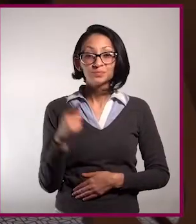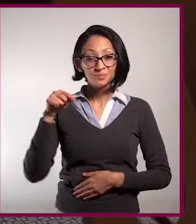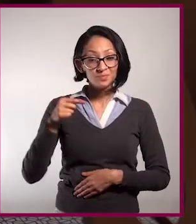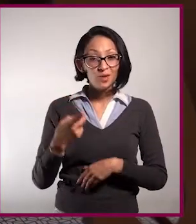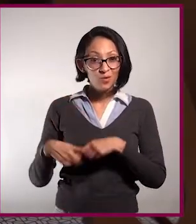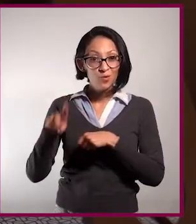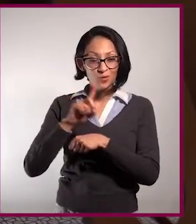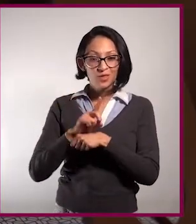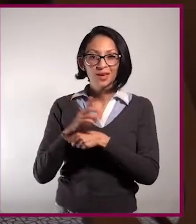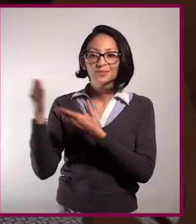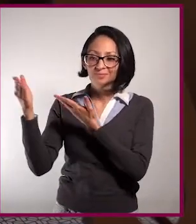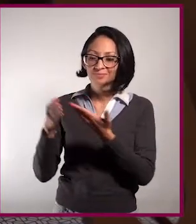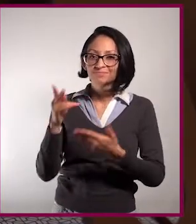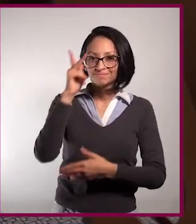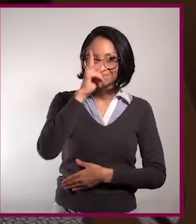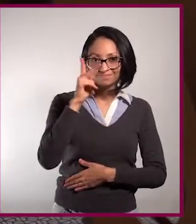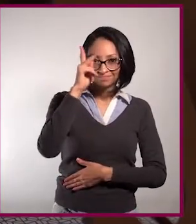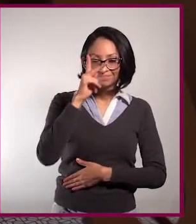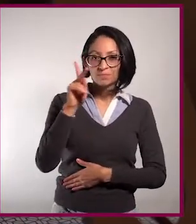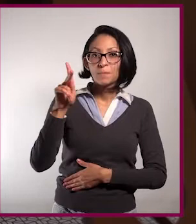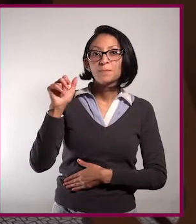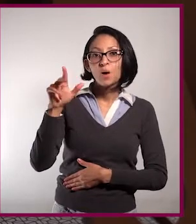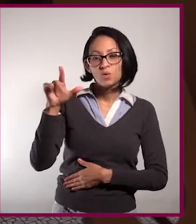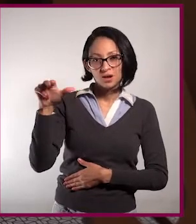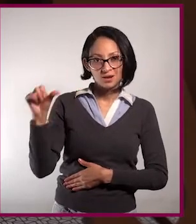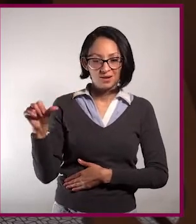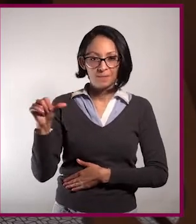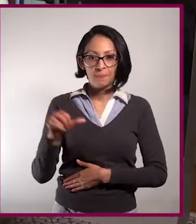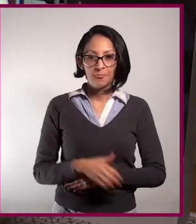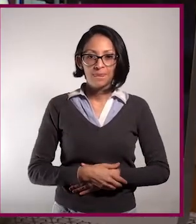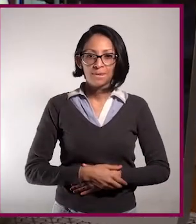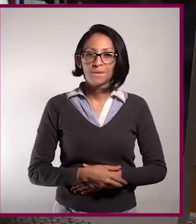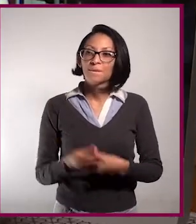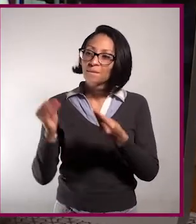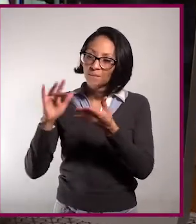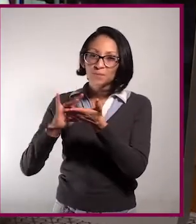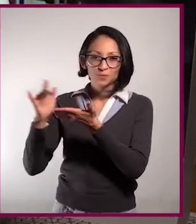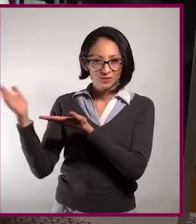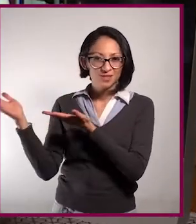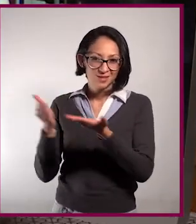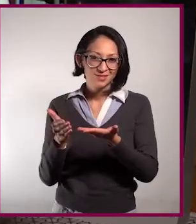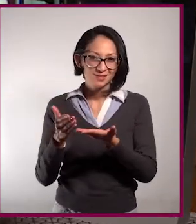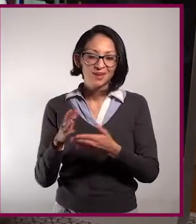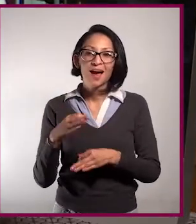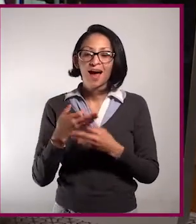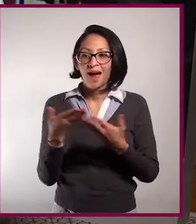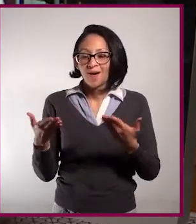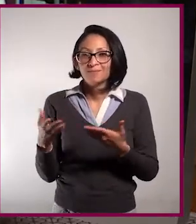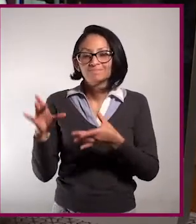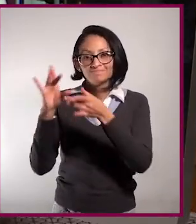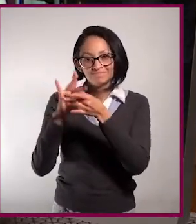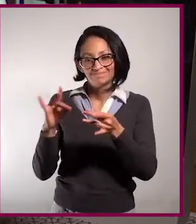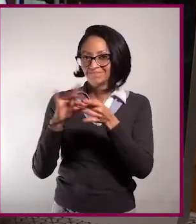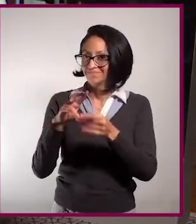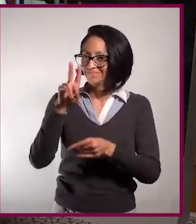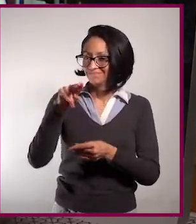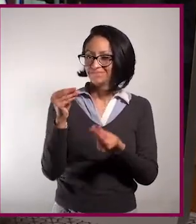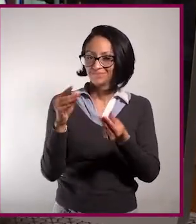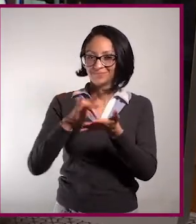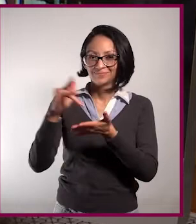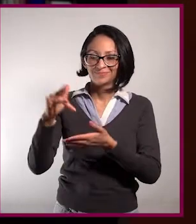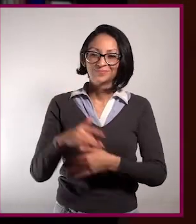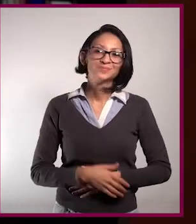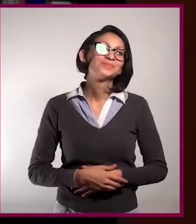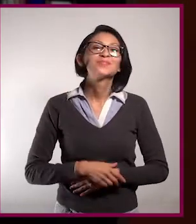Hoy nos acompaña nuevamente la psicóloga y sexóloga Paulina Millán. Paulina, muchísimas gracias por estar una vez más con nosotros, es un placer.